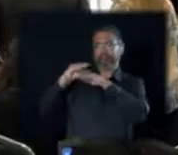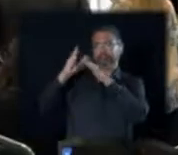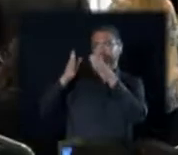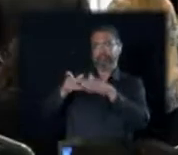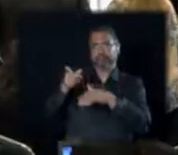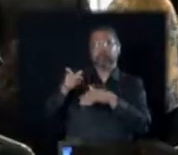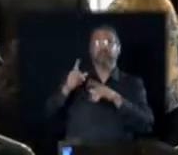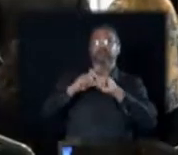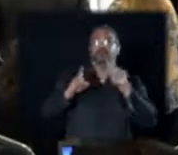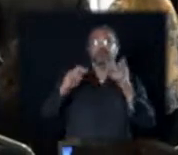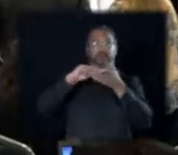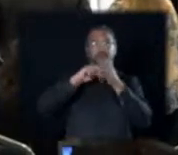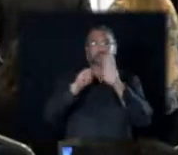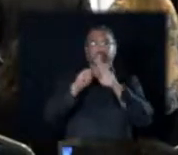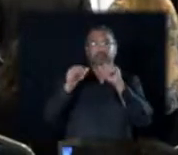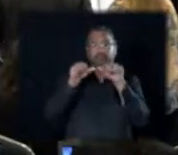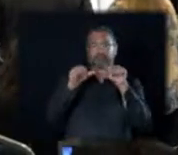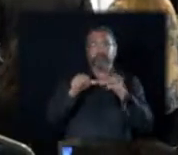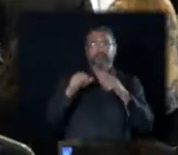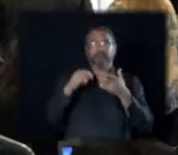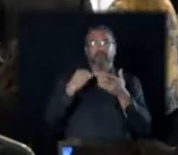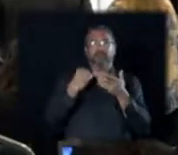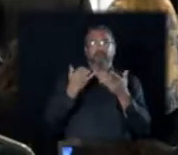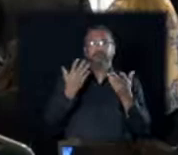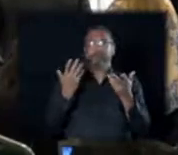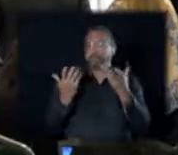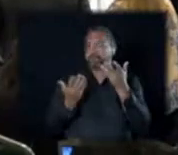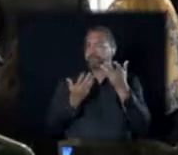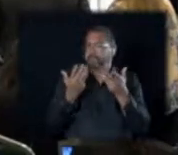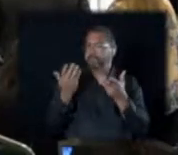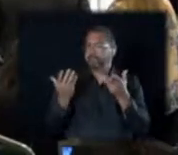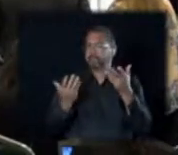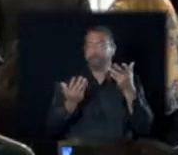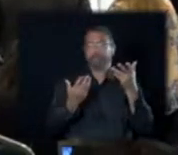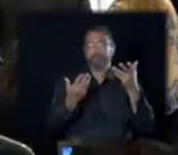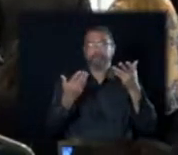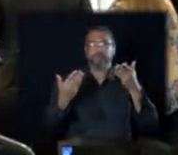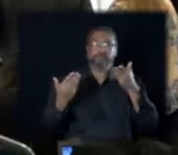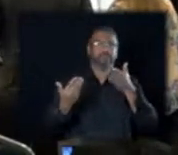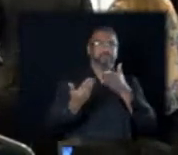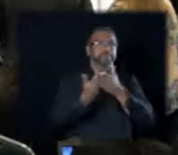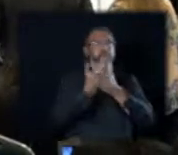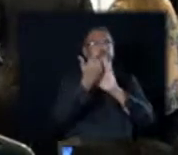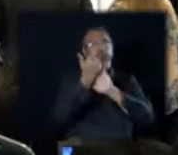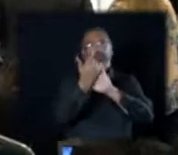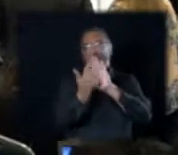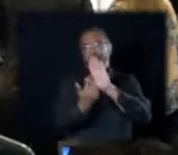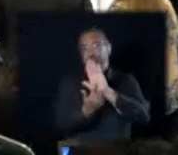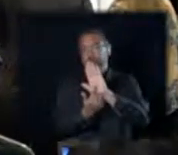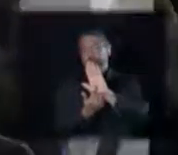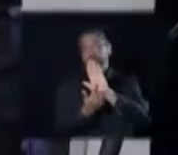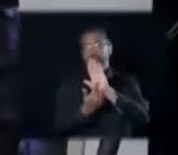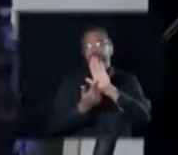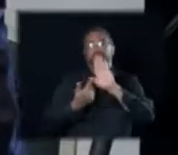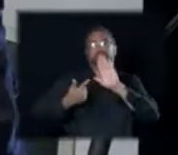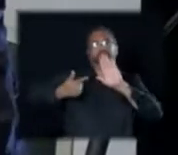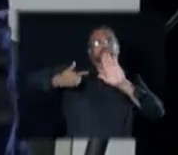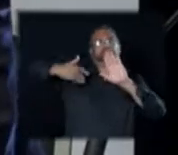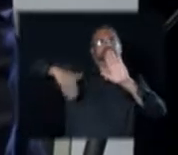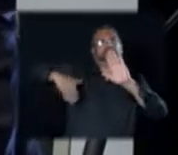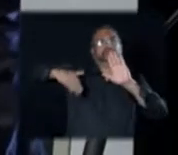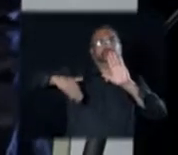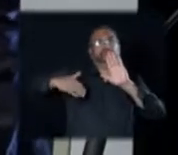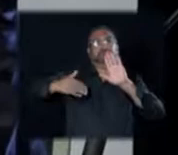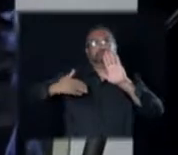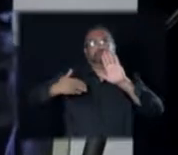abogados. Y es una área bajo la cual estamos operando, bajo una nueva ley que